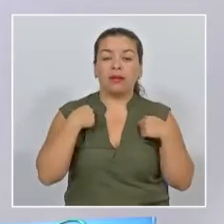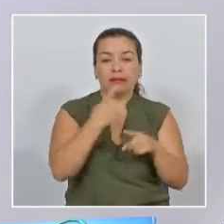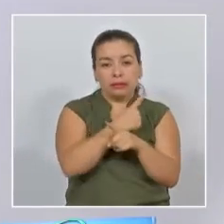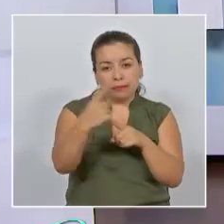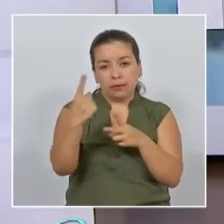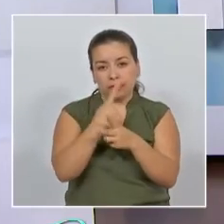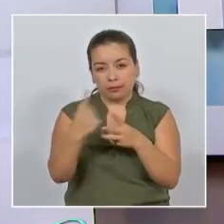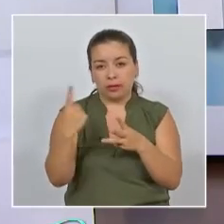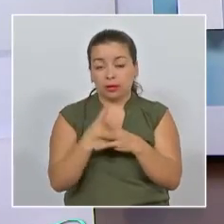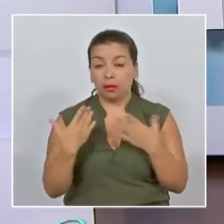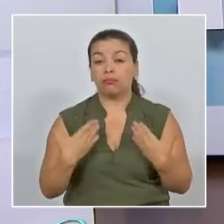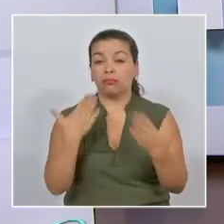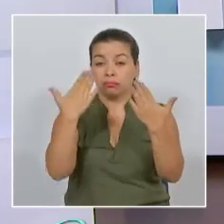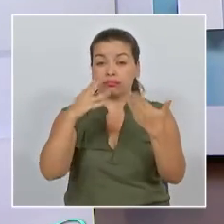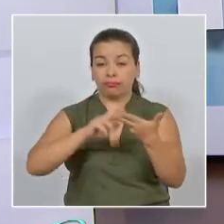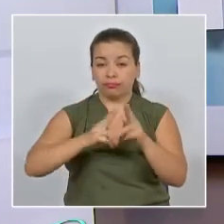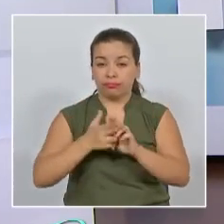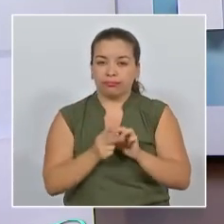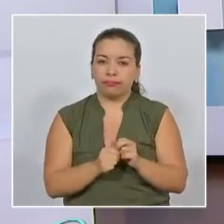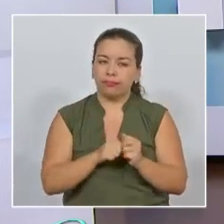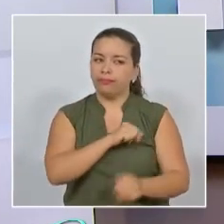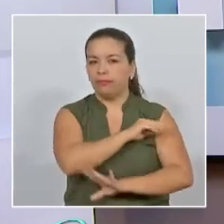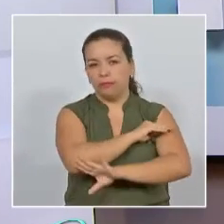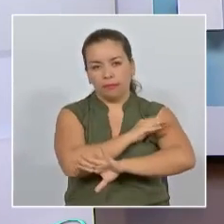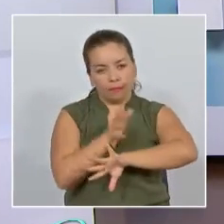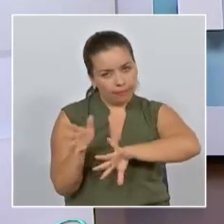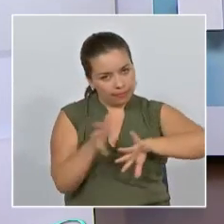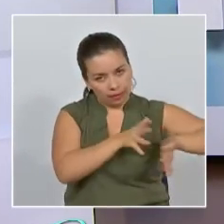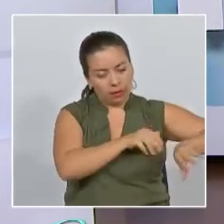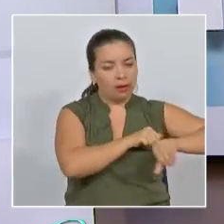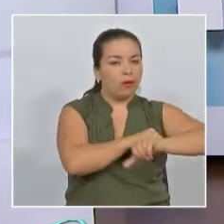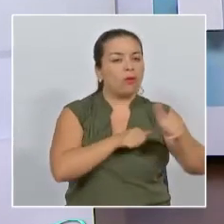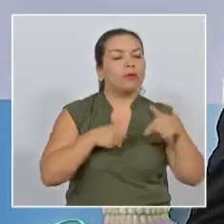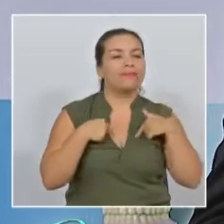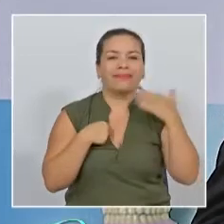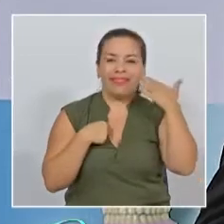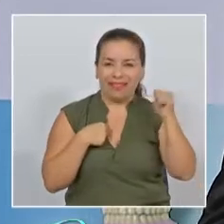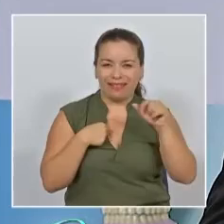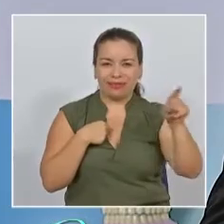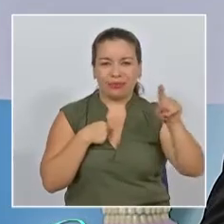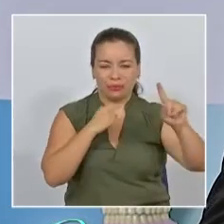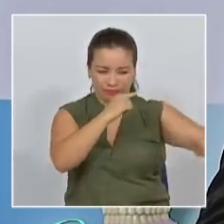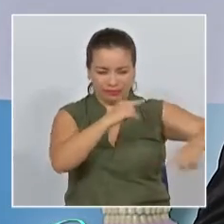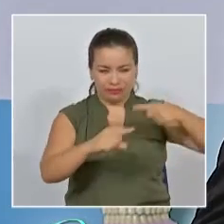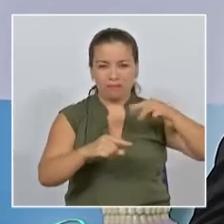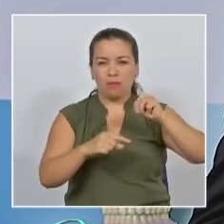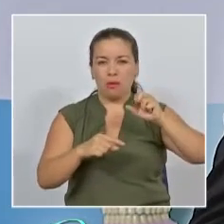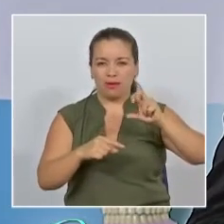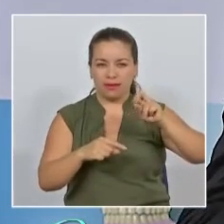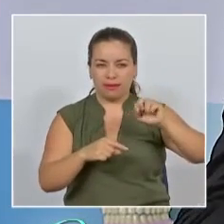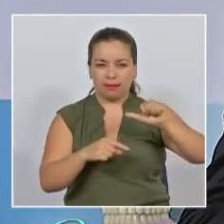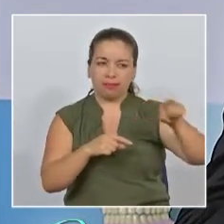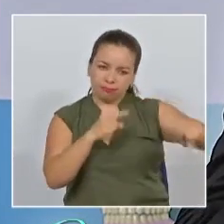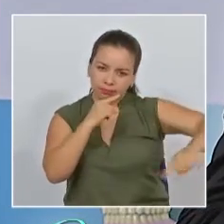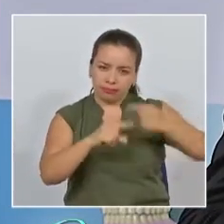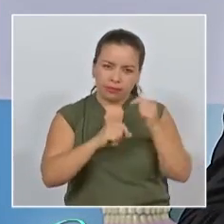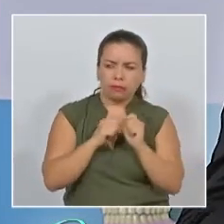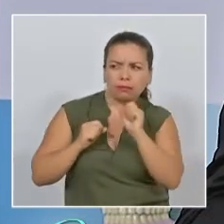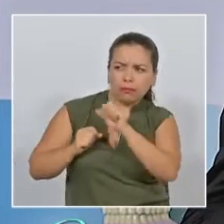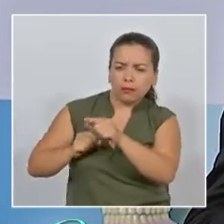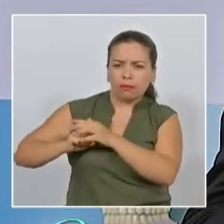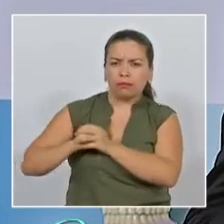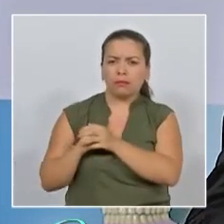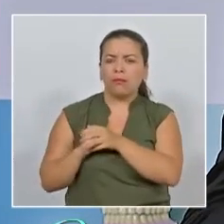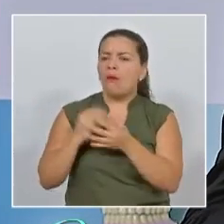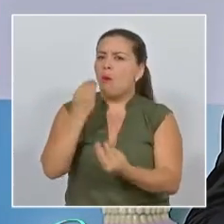excelente. Aquí pregunta Mónica Martínez por nuestro correo electrónico conexionvital@telecafe.tv. ¿Qué alimentos puede comer